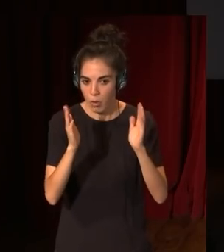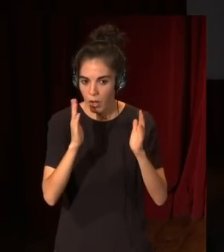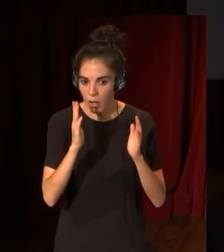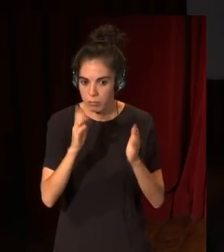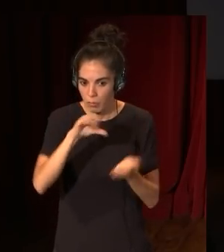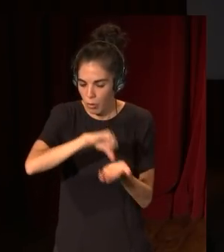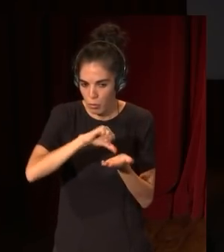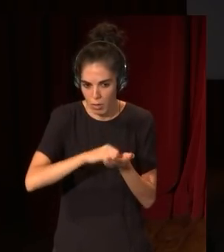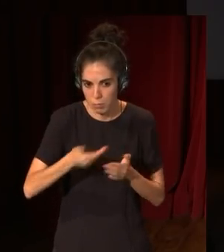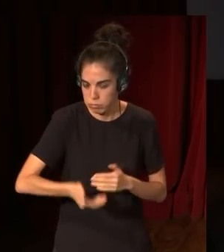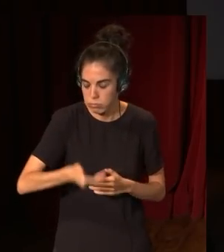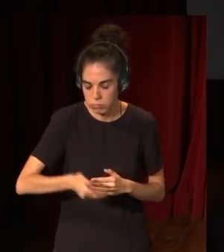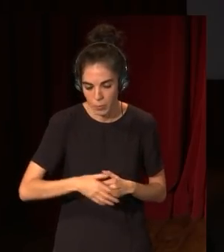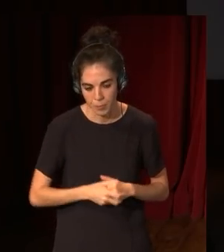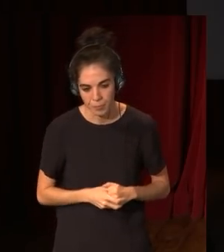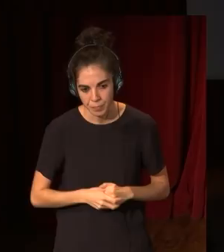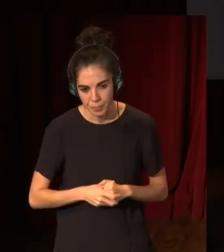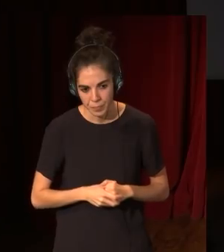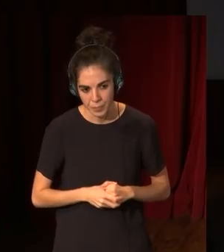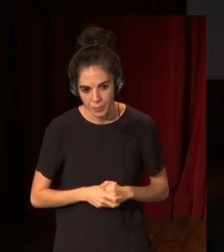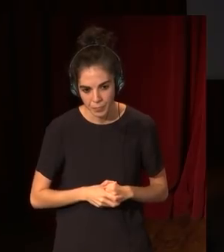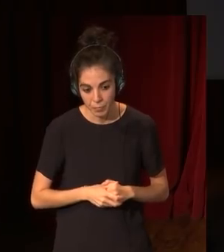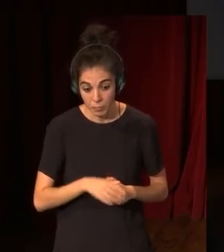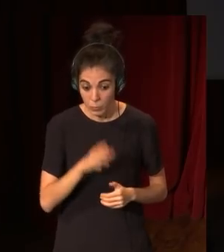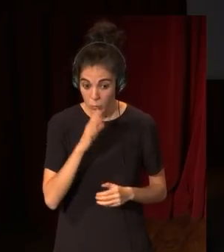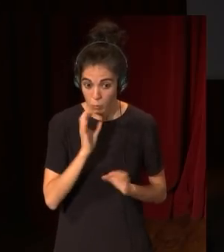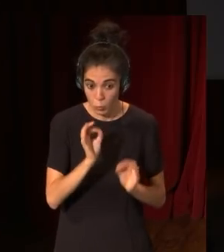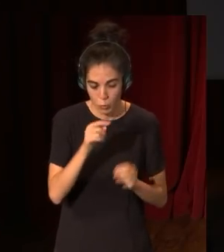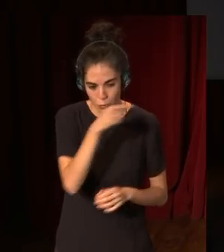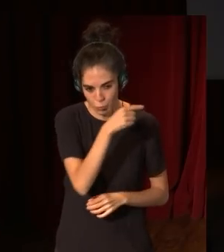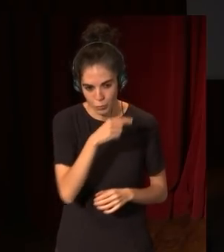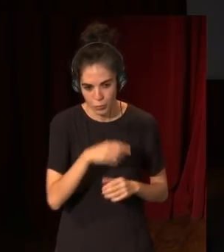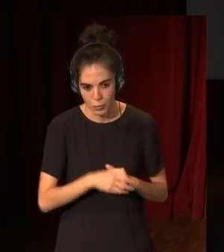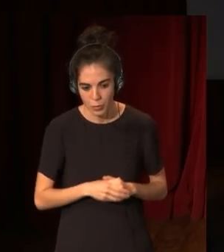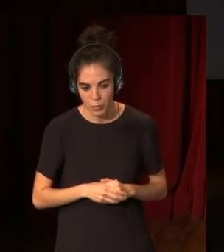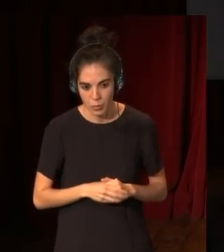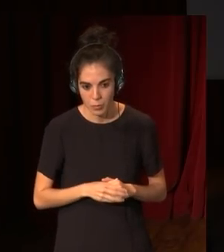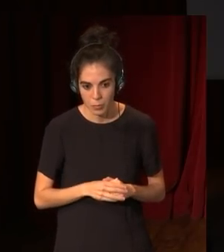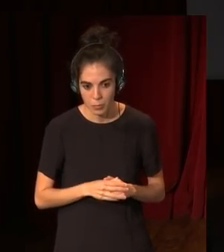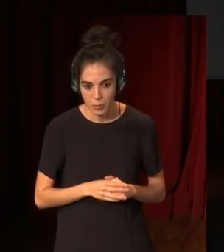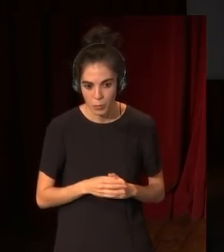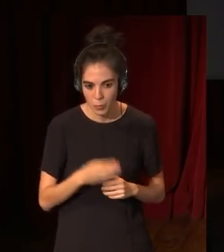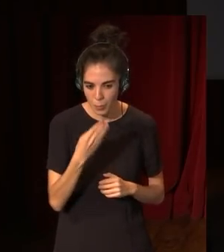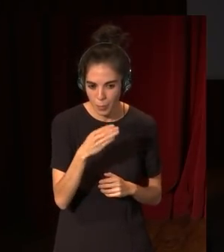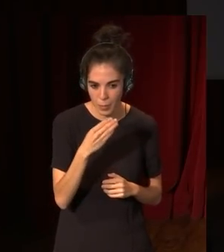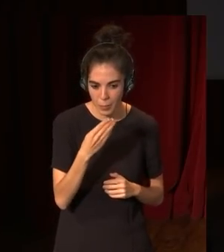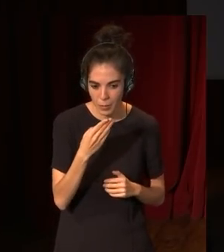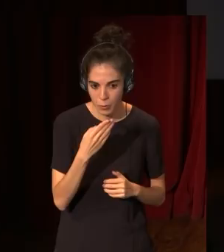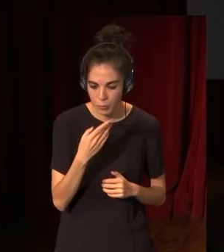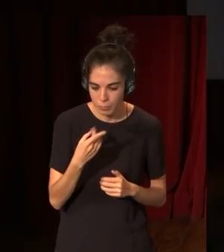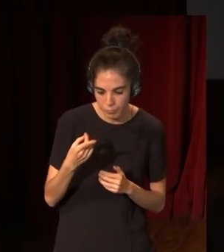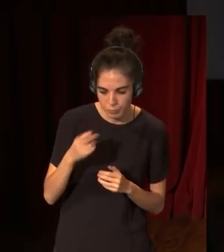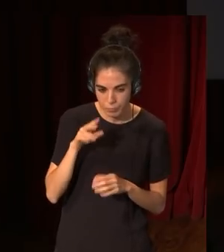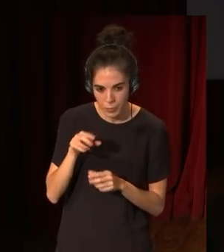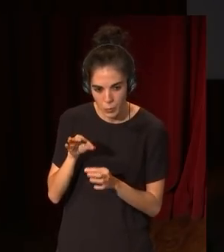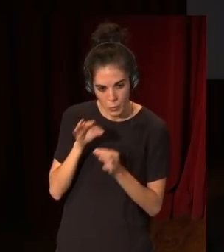cortesana de la que la gran nacer y es precisamente en ella en la que se inspira bermejo para vestir por ejemplo la figura de dacian